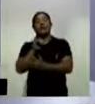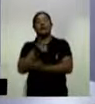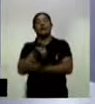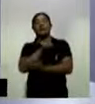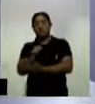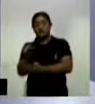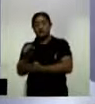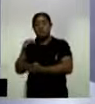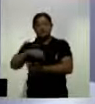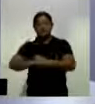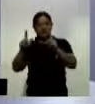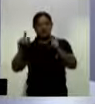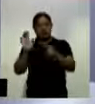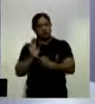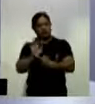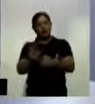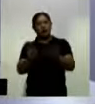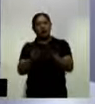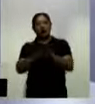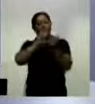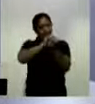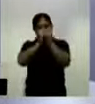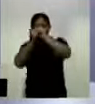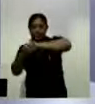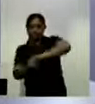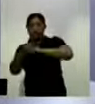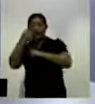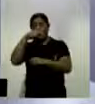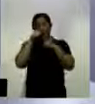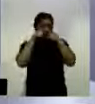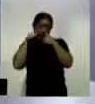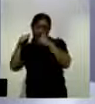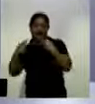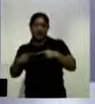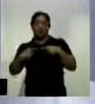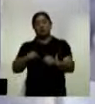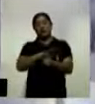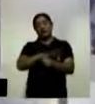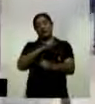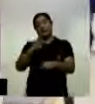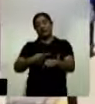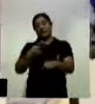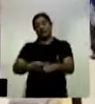conocer cómo llevó a cabo la reconversión de hospitales, esto para atender a pacientes con coronavirus.